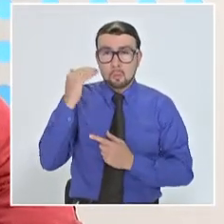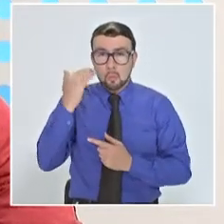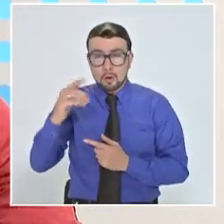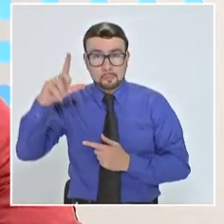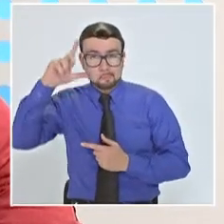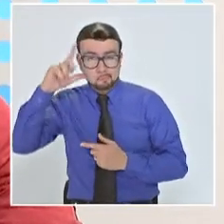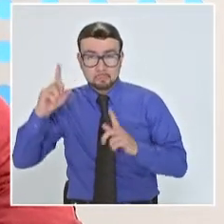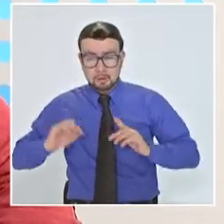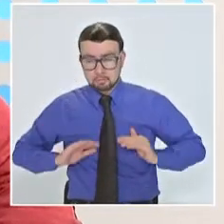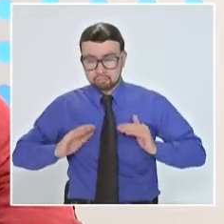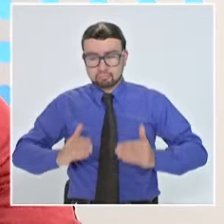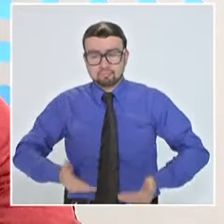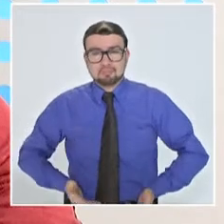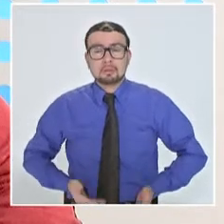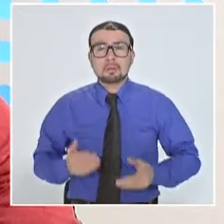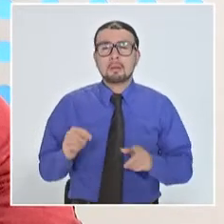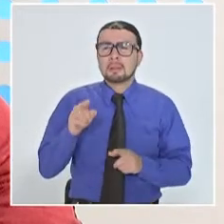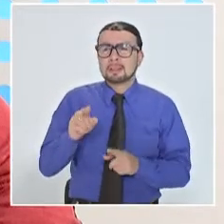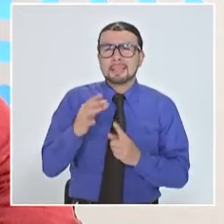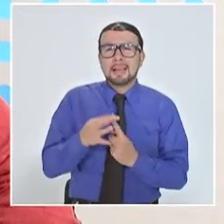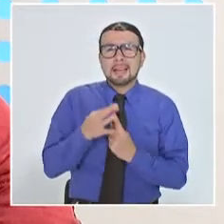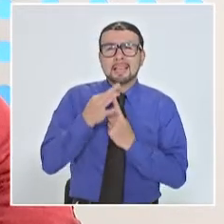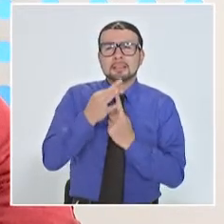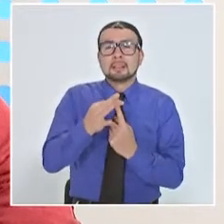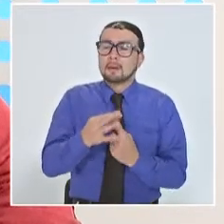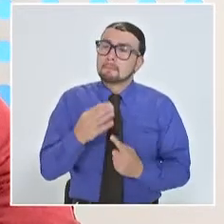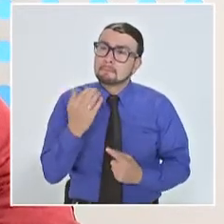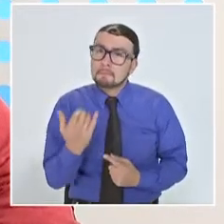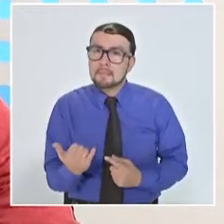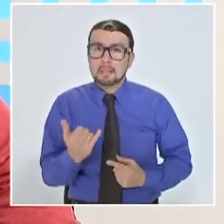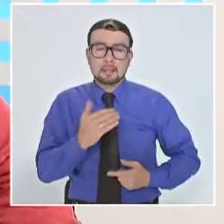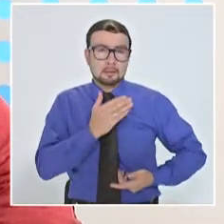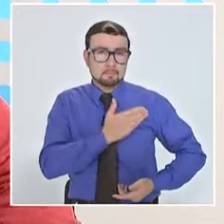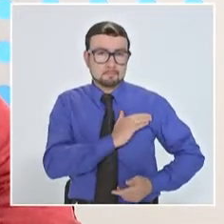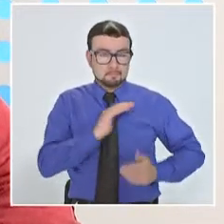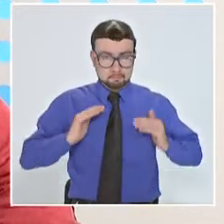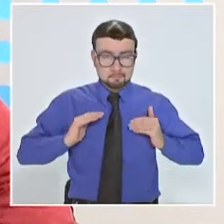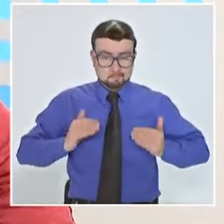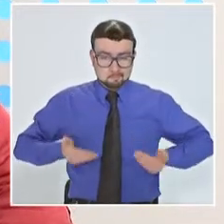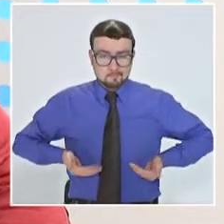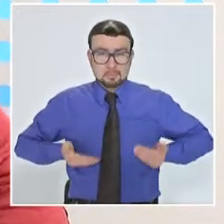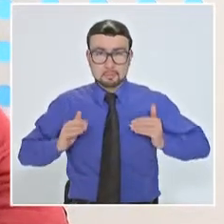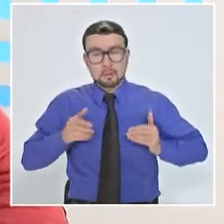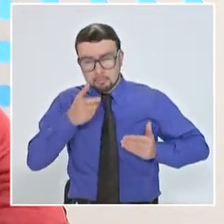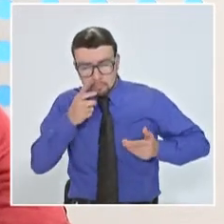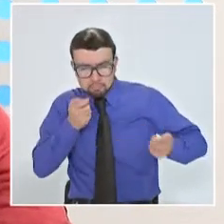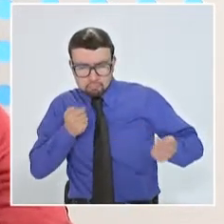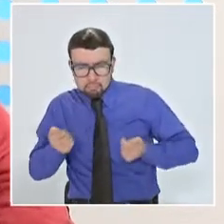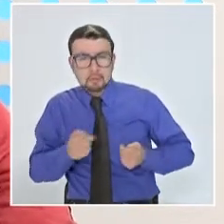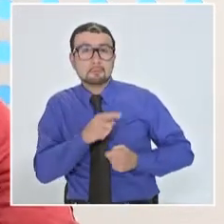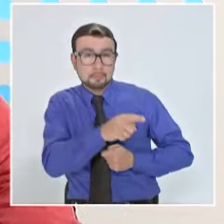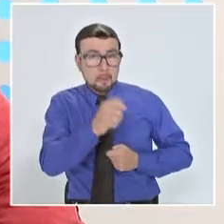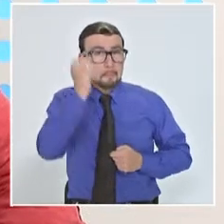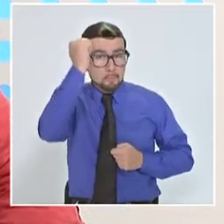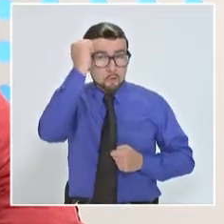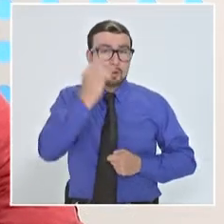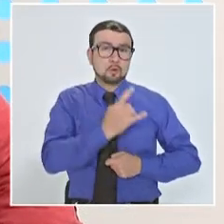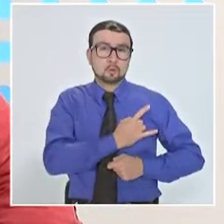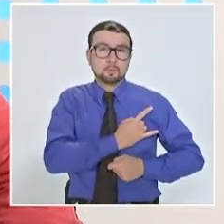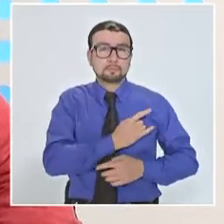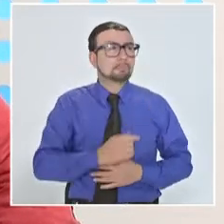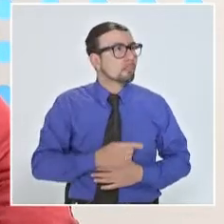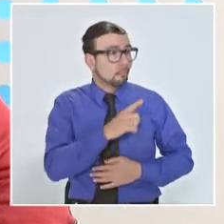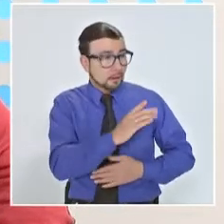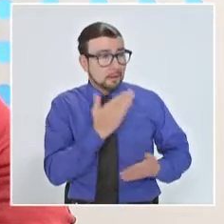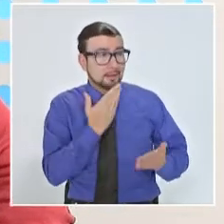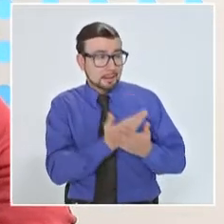obstetricia y especializado también en mastología, además de ser docente universitario. Muchas gracias por